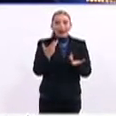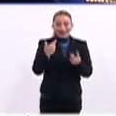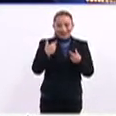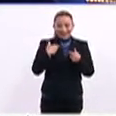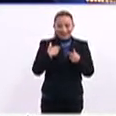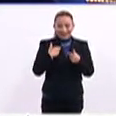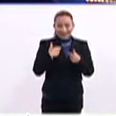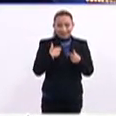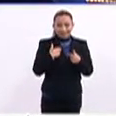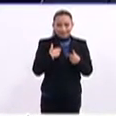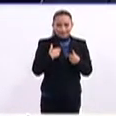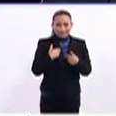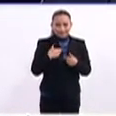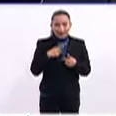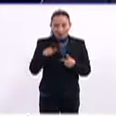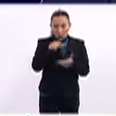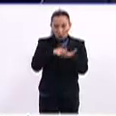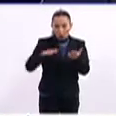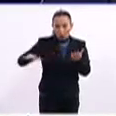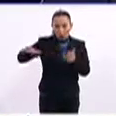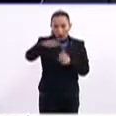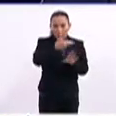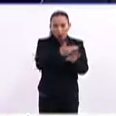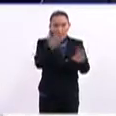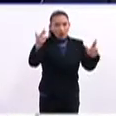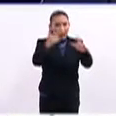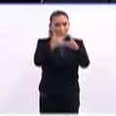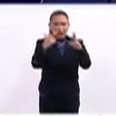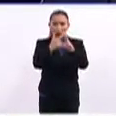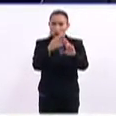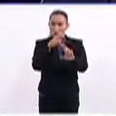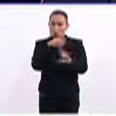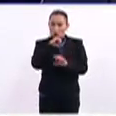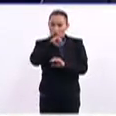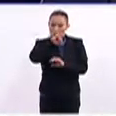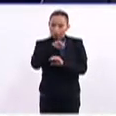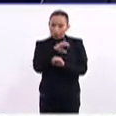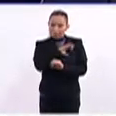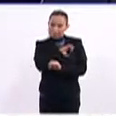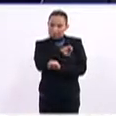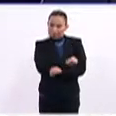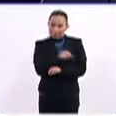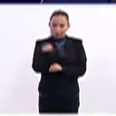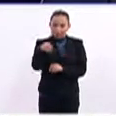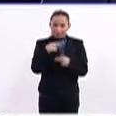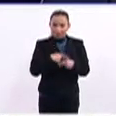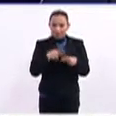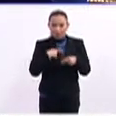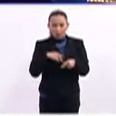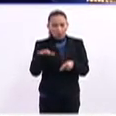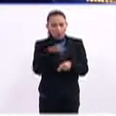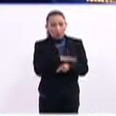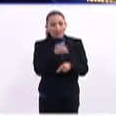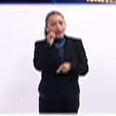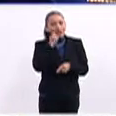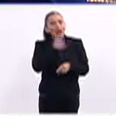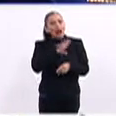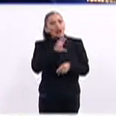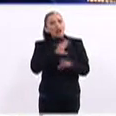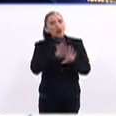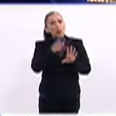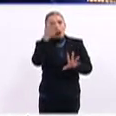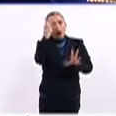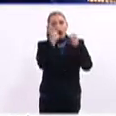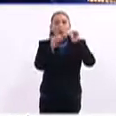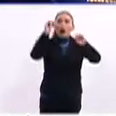una zona profundamente religiosa, pues siempre tienen toda una formación